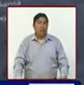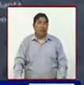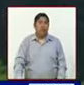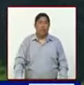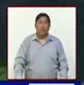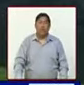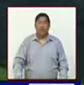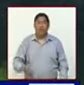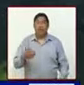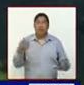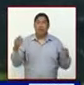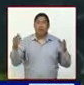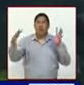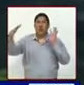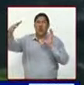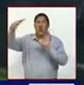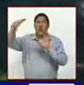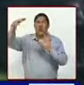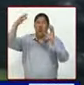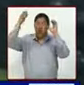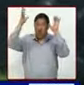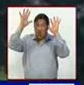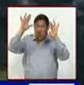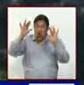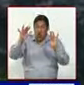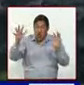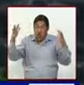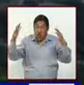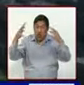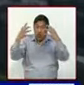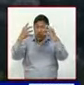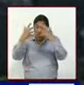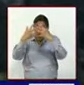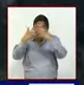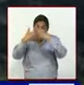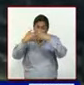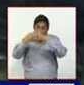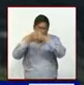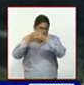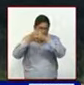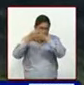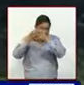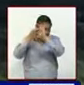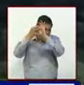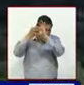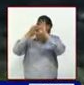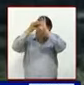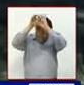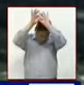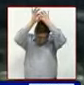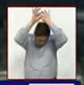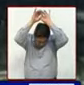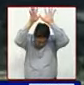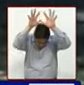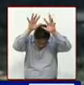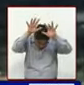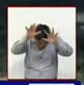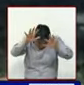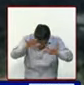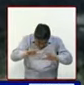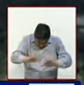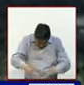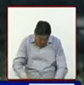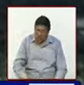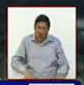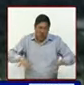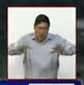Tres concentraciones de nubes de intensa lluvia han convergido el fin de semana en Cochabamba. Los más fuertes han desembocado en el Valle Alto de esta